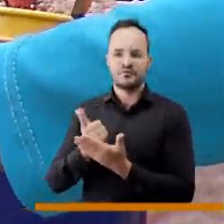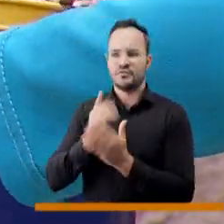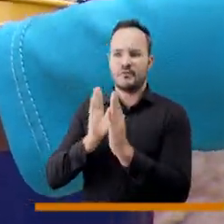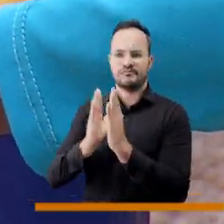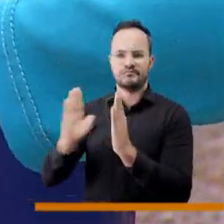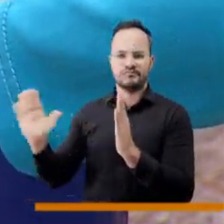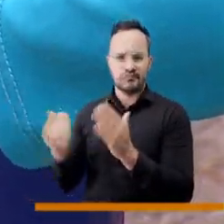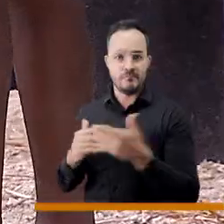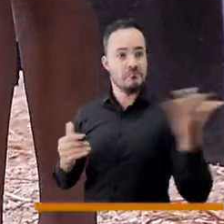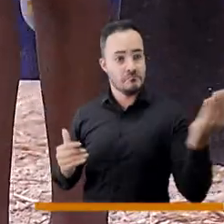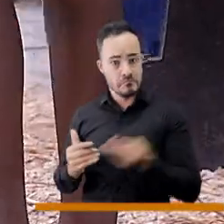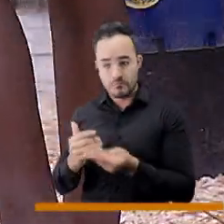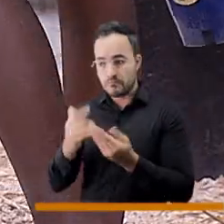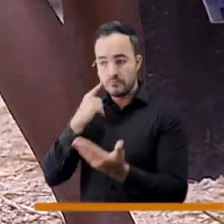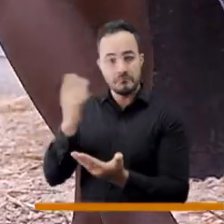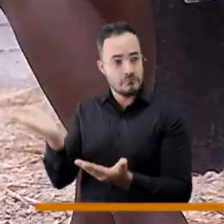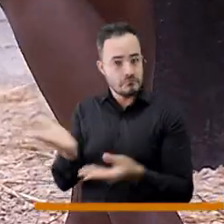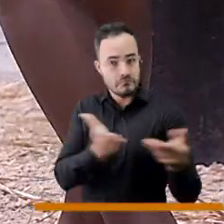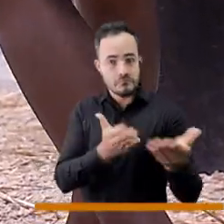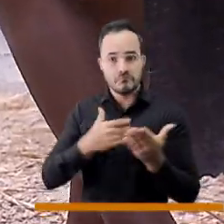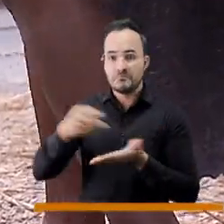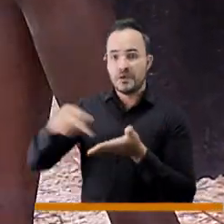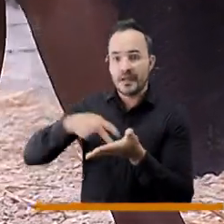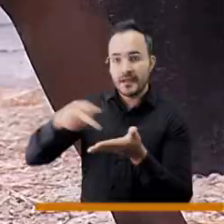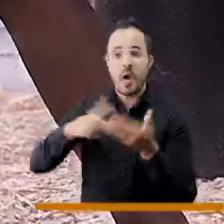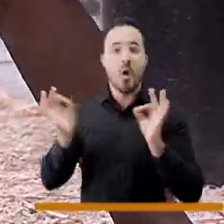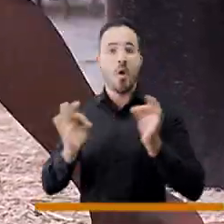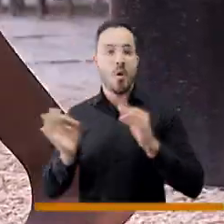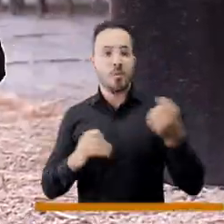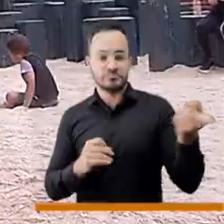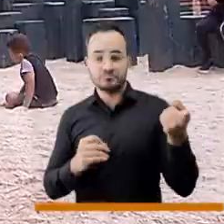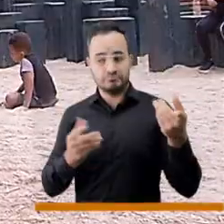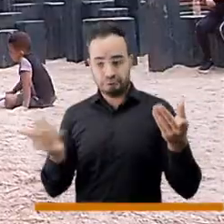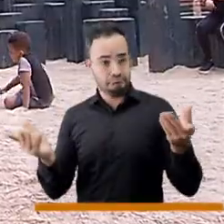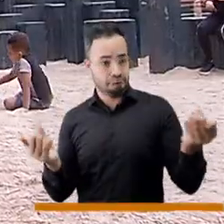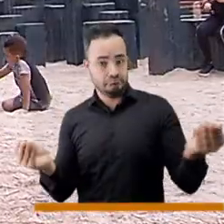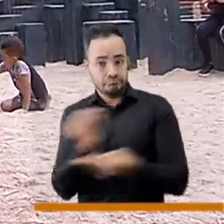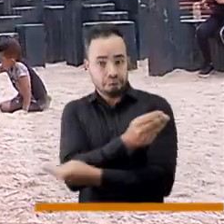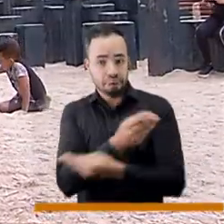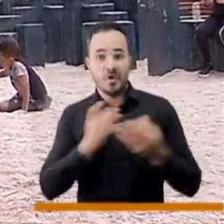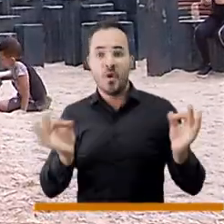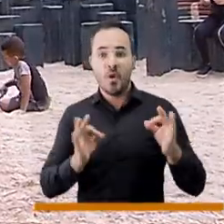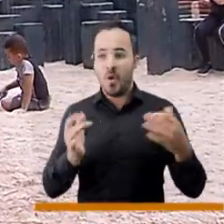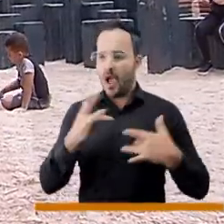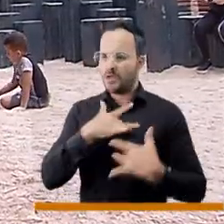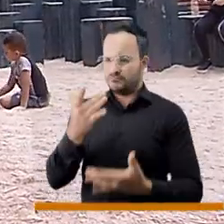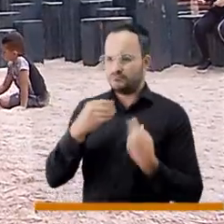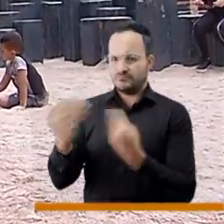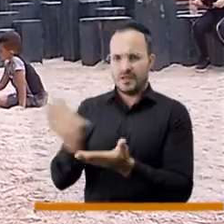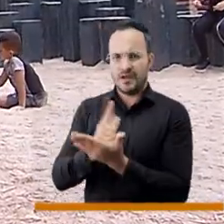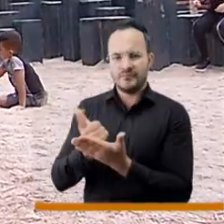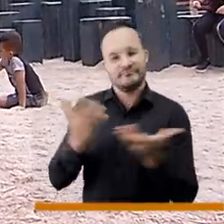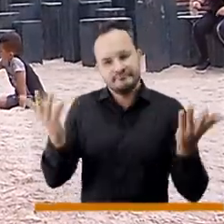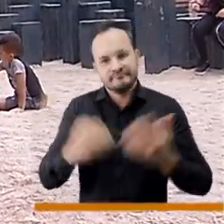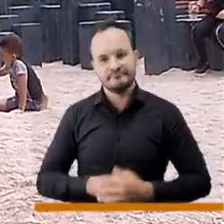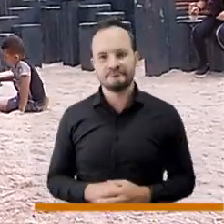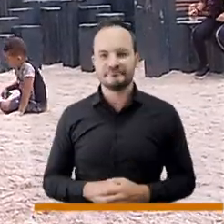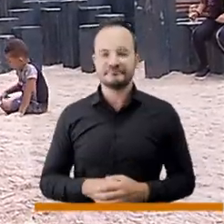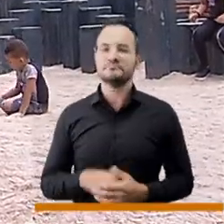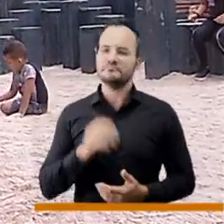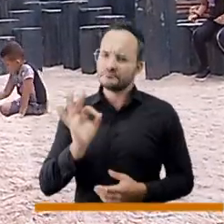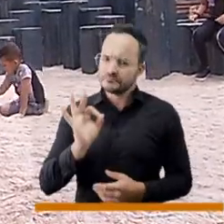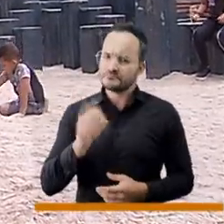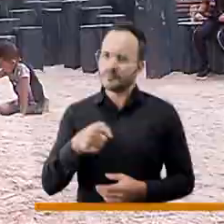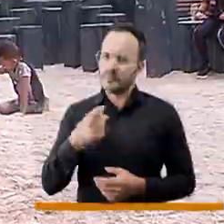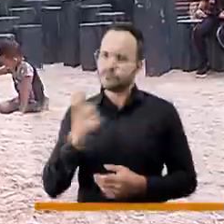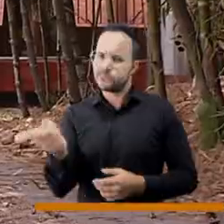a leer, también intercambiar libros y también nos pueden donar. Ustedes acá en el parque tienen varios proyectos sobre el cuidado del